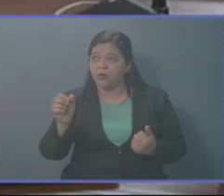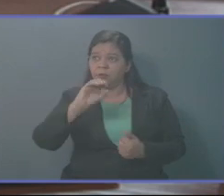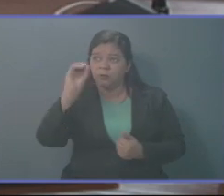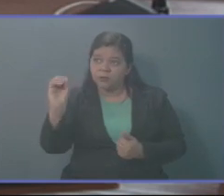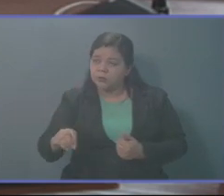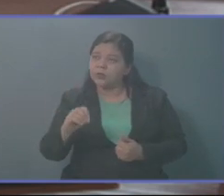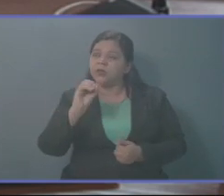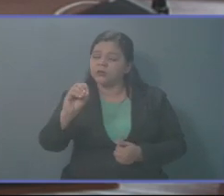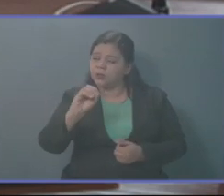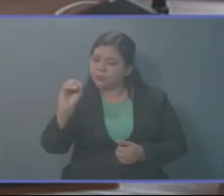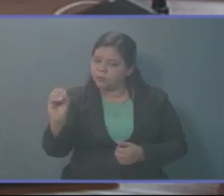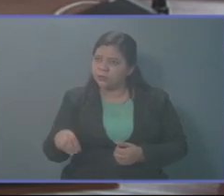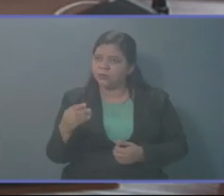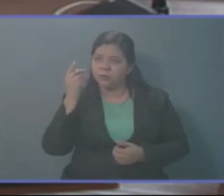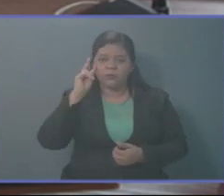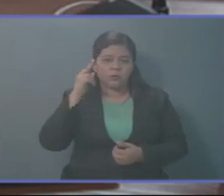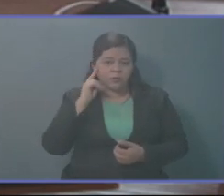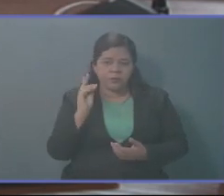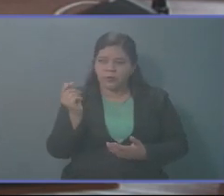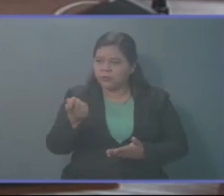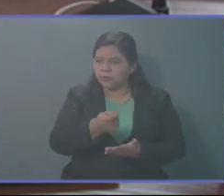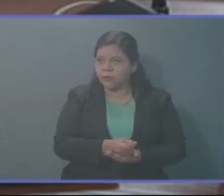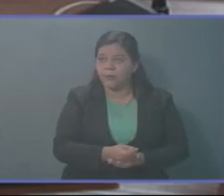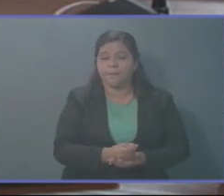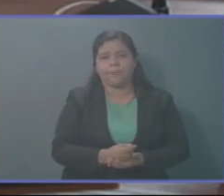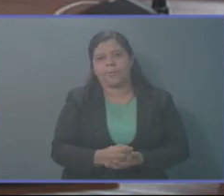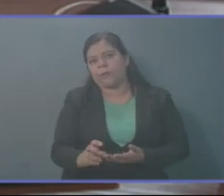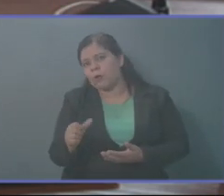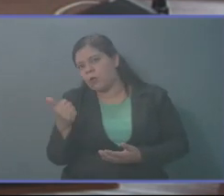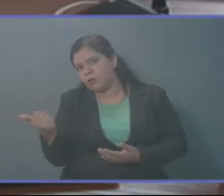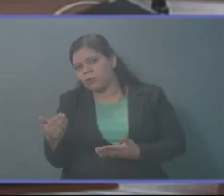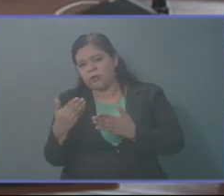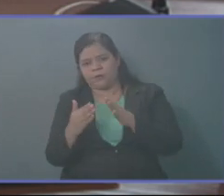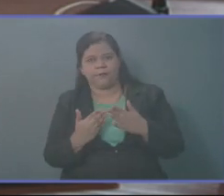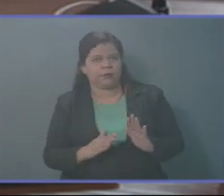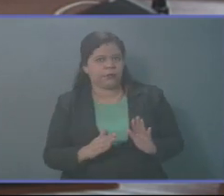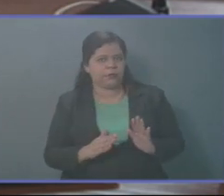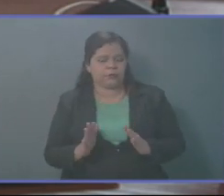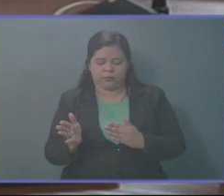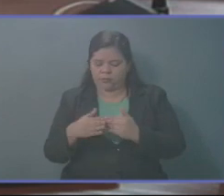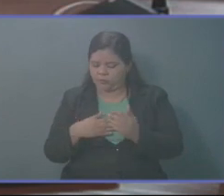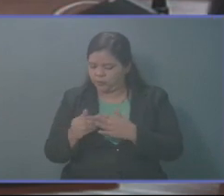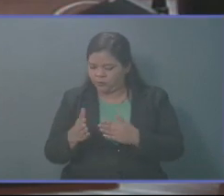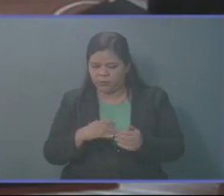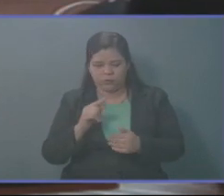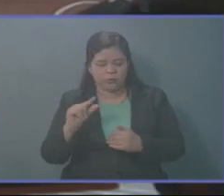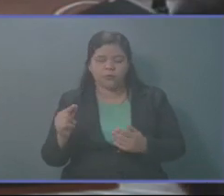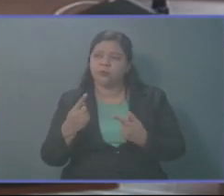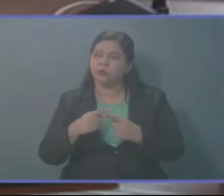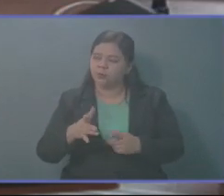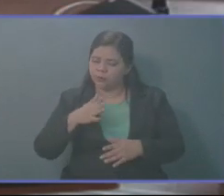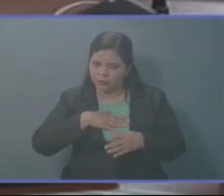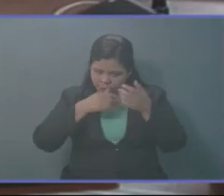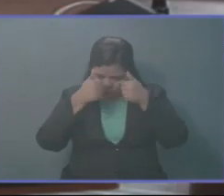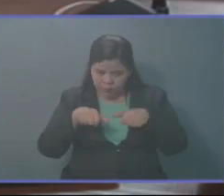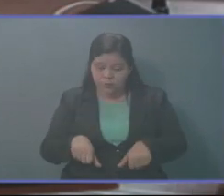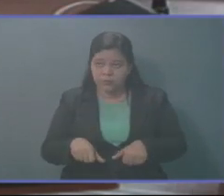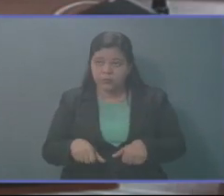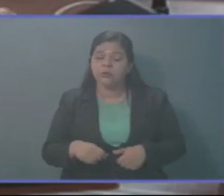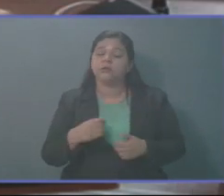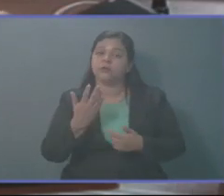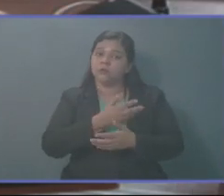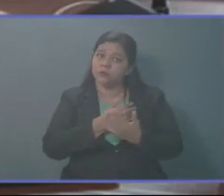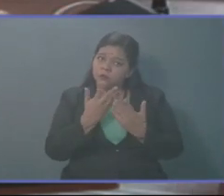0% es inversión. Lo otro es otra cosa, se le llame como se le llame. Yo estoy absolutamente de acuerdo. Tenemos que